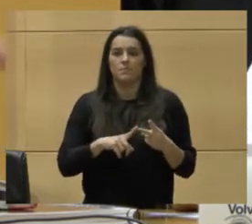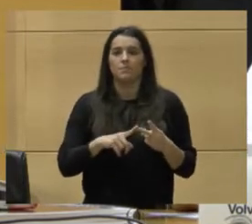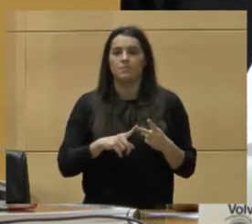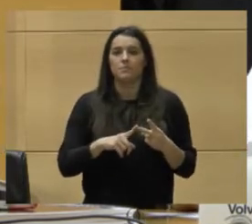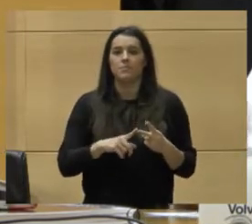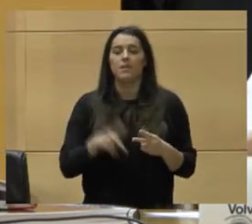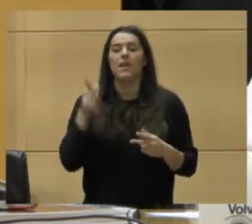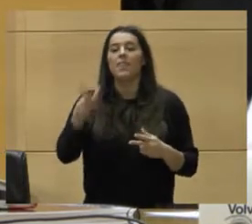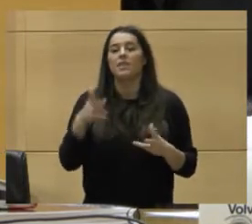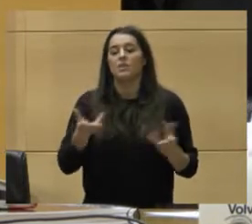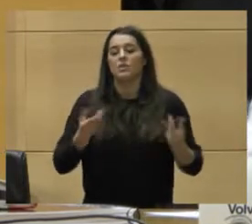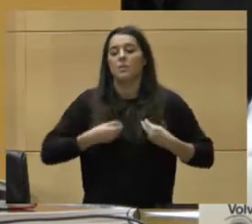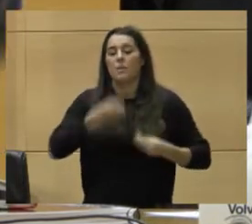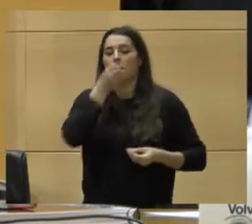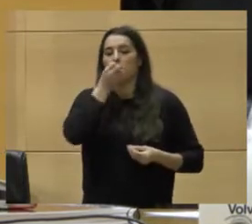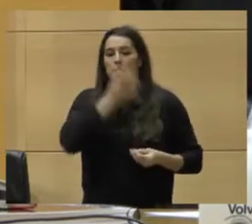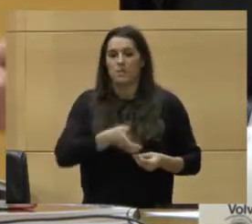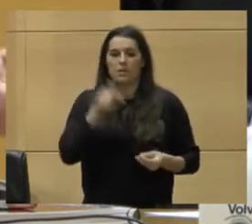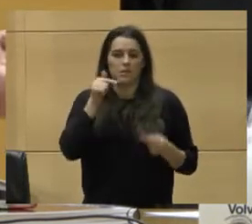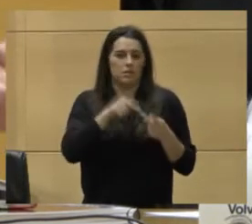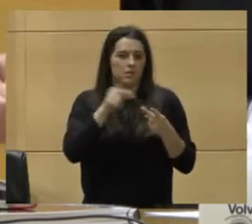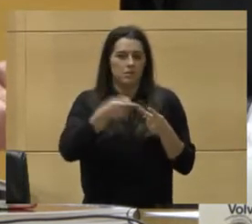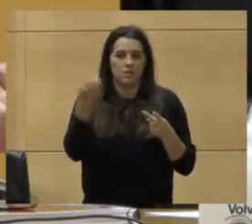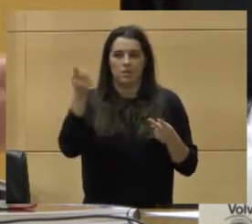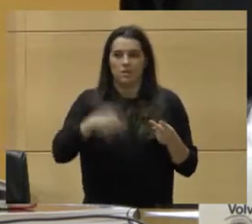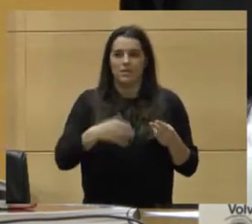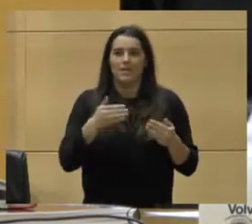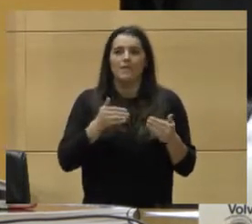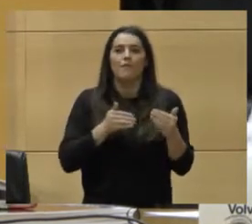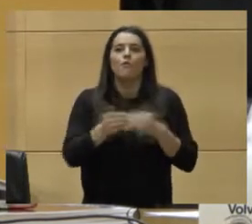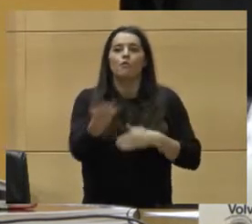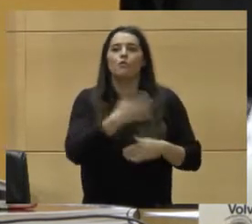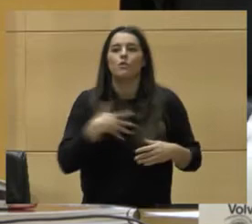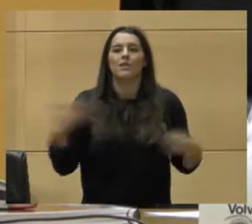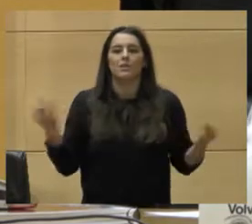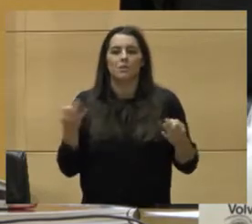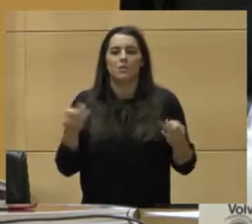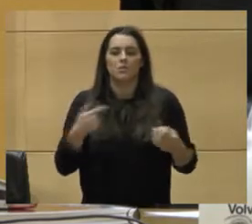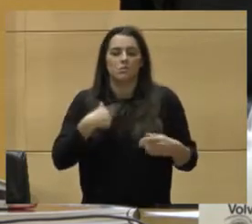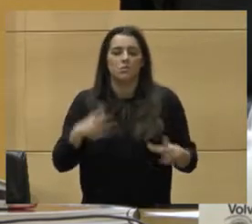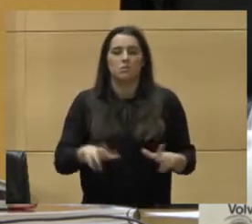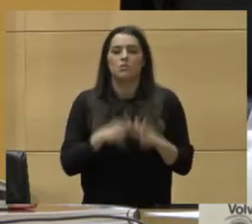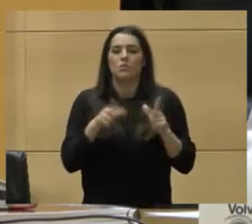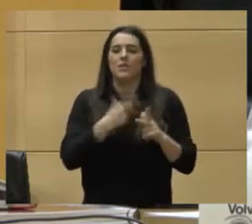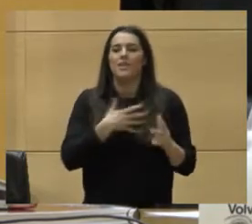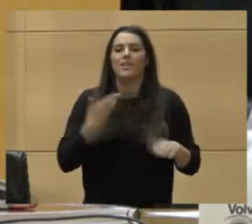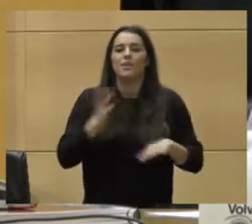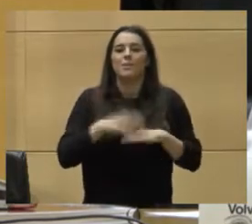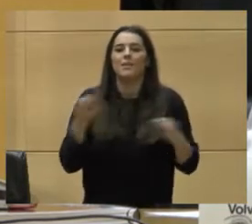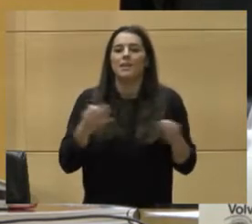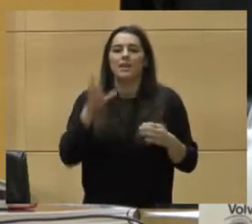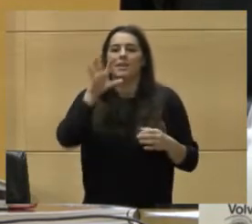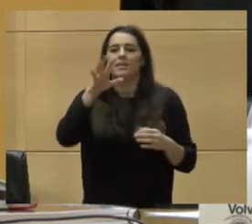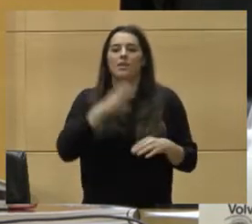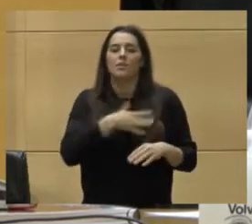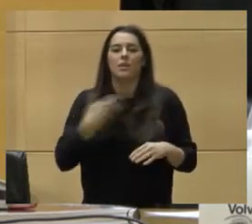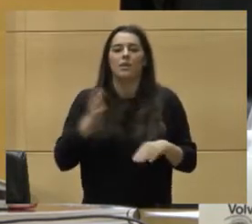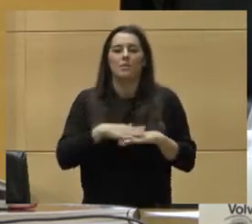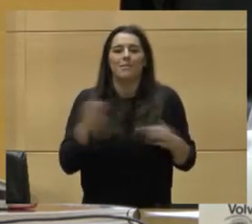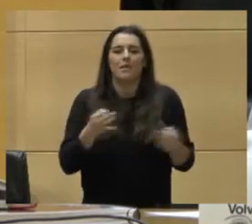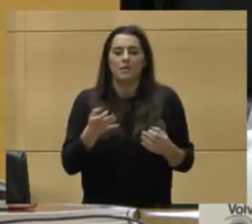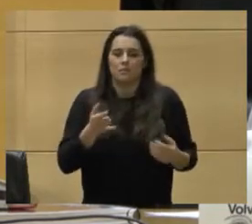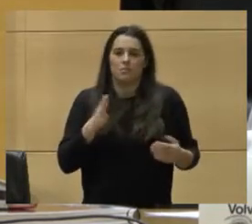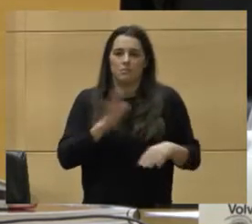ese es otro de los elementos de construcción política central que queremos en el futuro para que queremos una sociedad para que queremos un estado para vivir bien